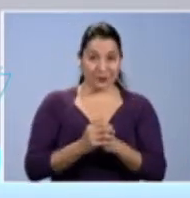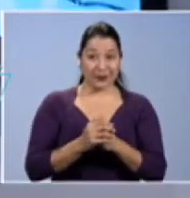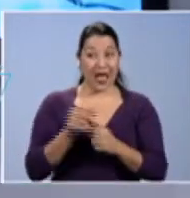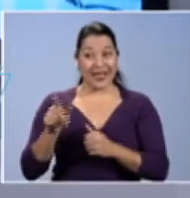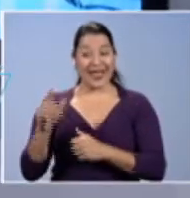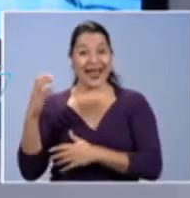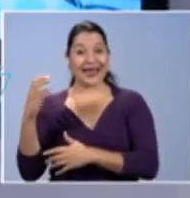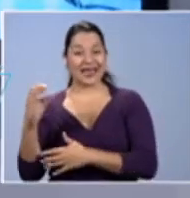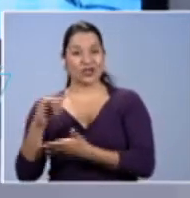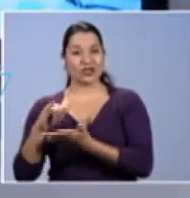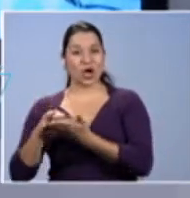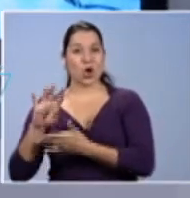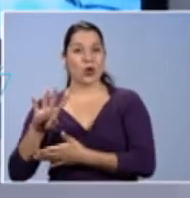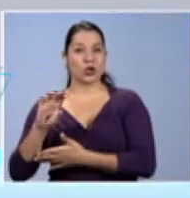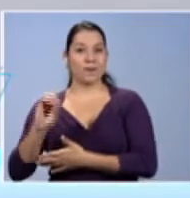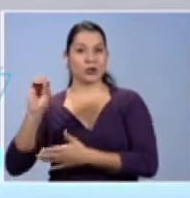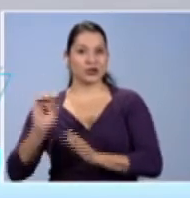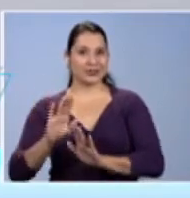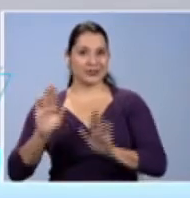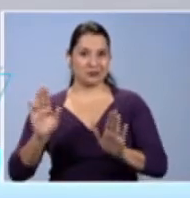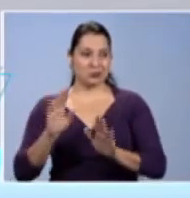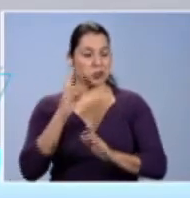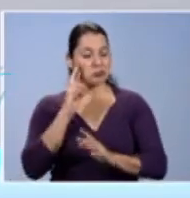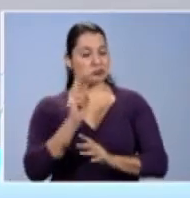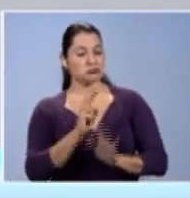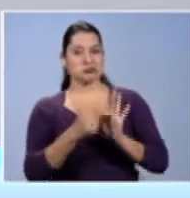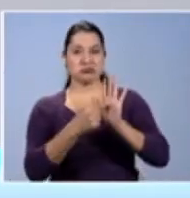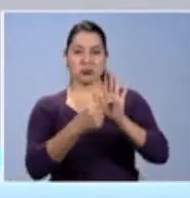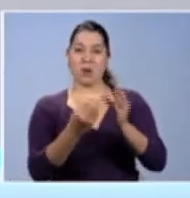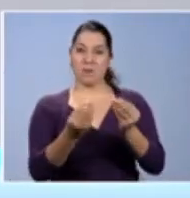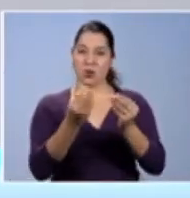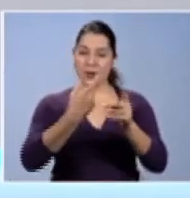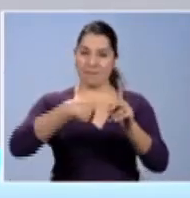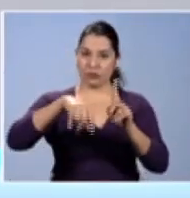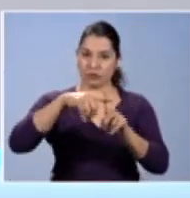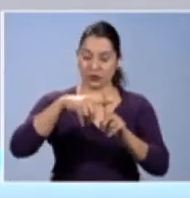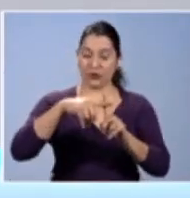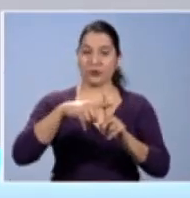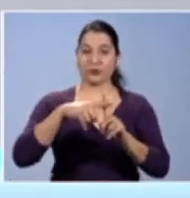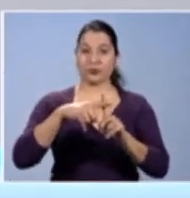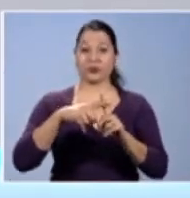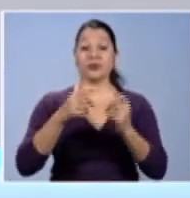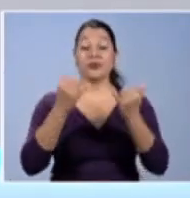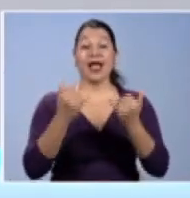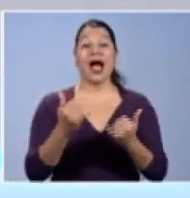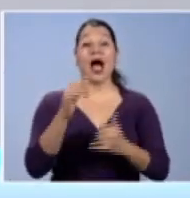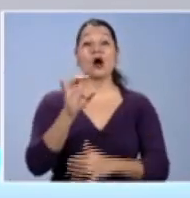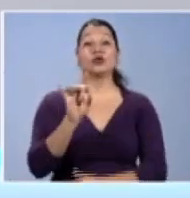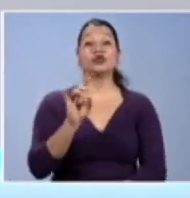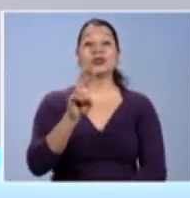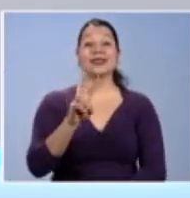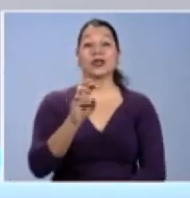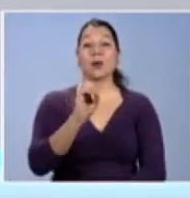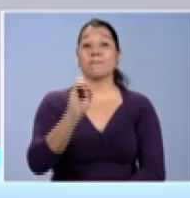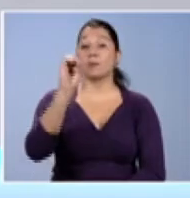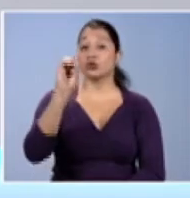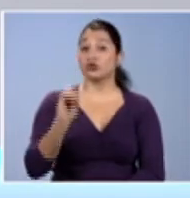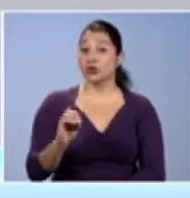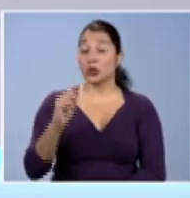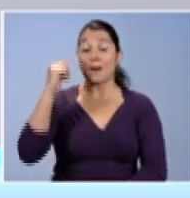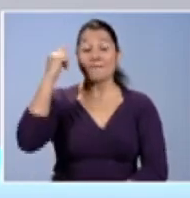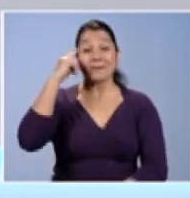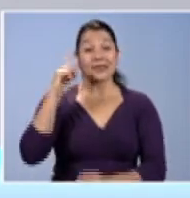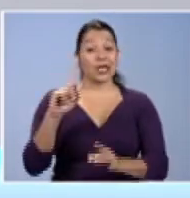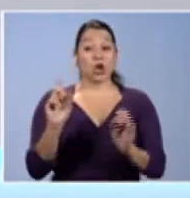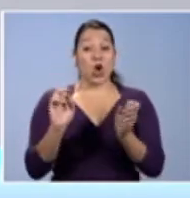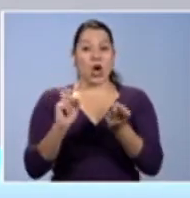nosotros hacemos un reflejo de esta encuesta de forma muy positiva. Los números al establecer que hay un 82% que no va a